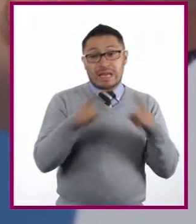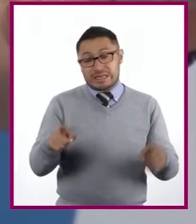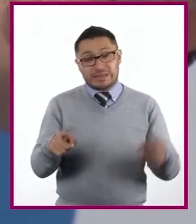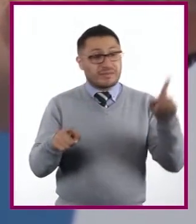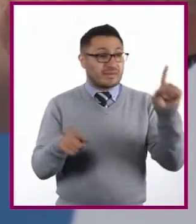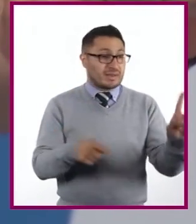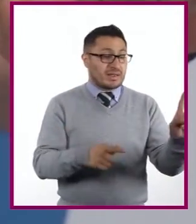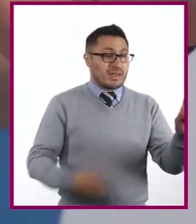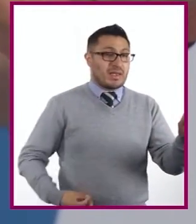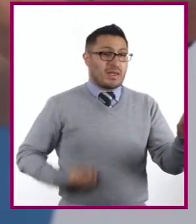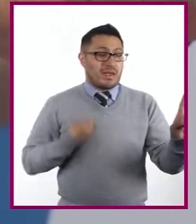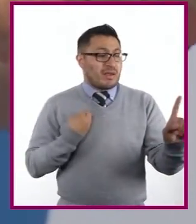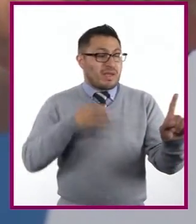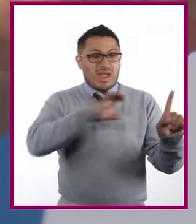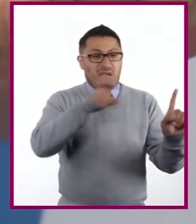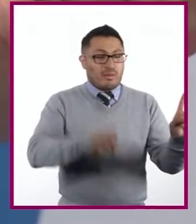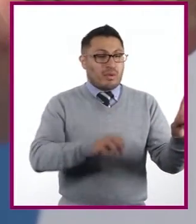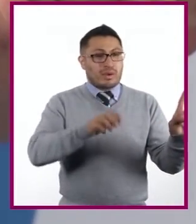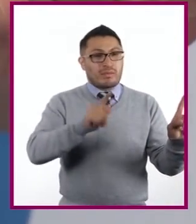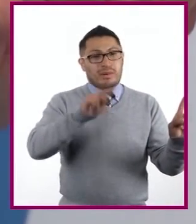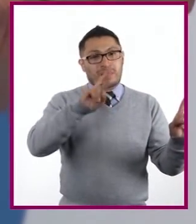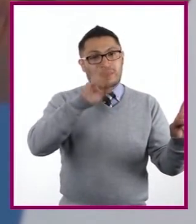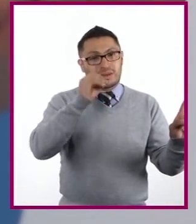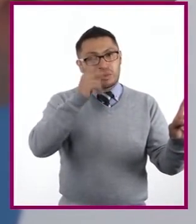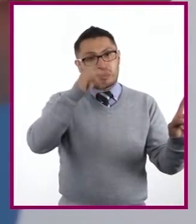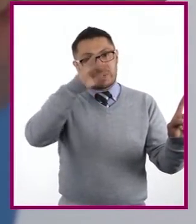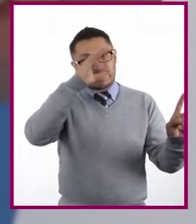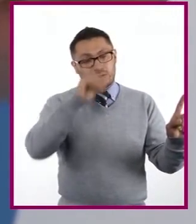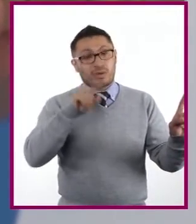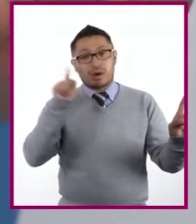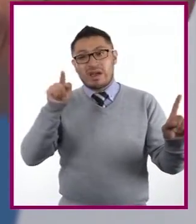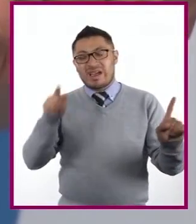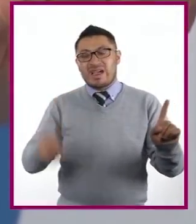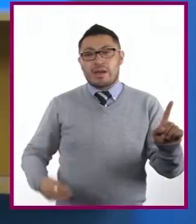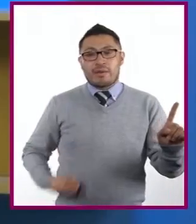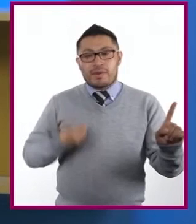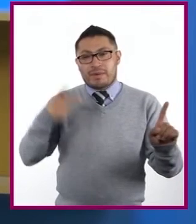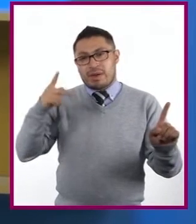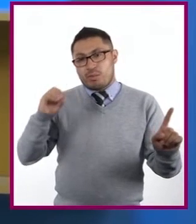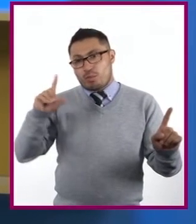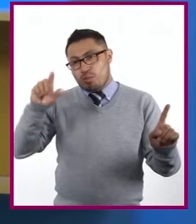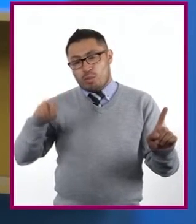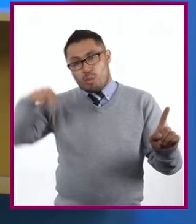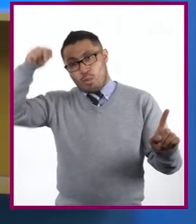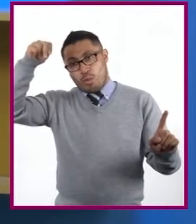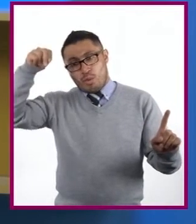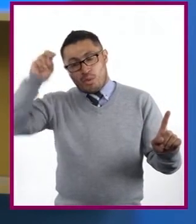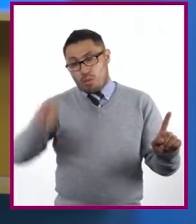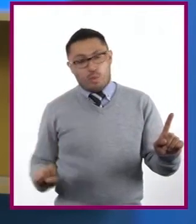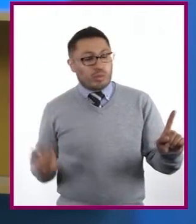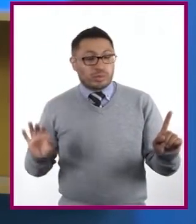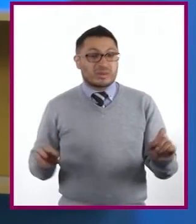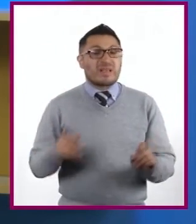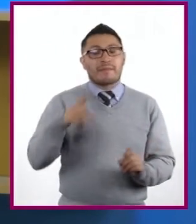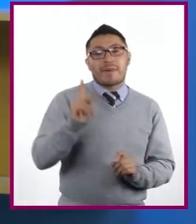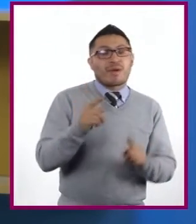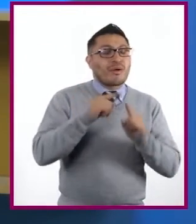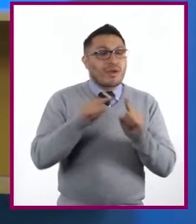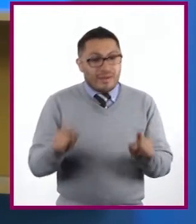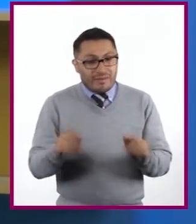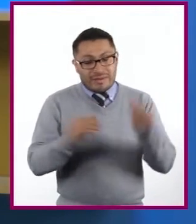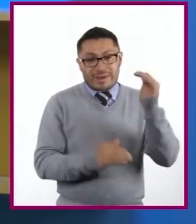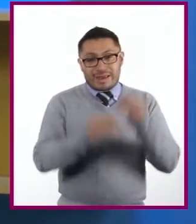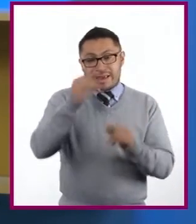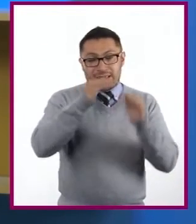alguien que vive, por ejemplo, en el trópico, que para alguien que vive cerca del polo. Pero no solo eso, el equilibrio